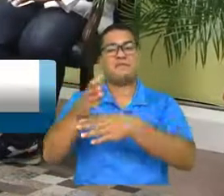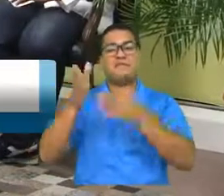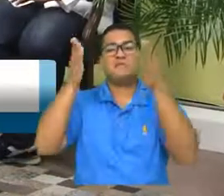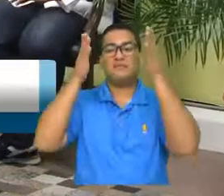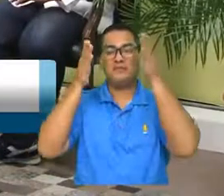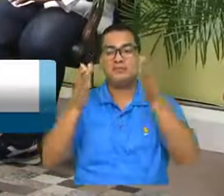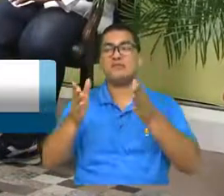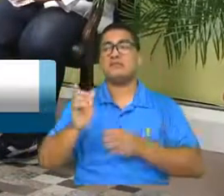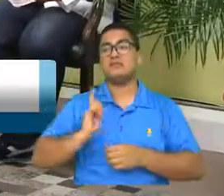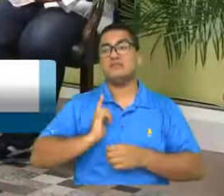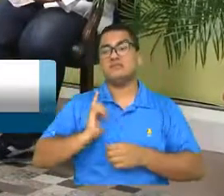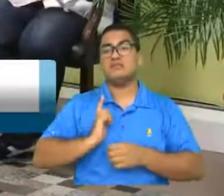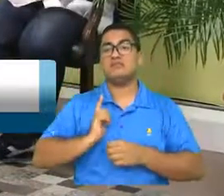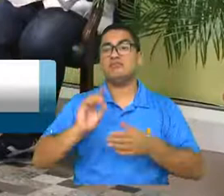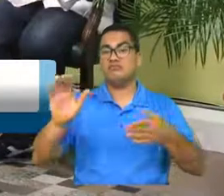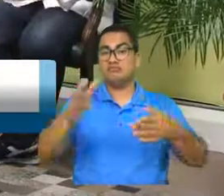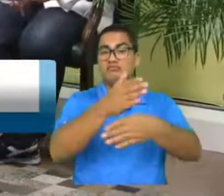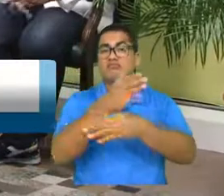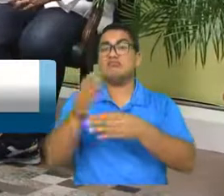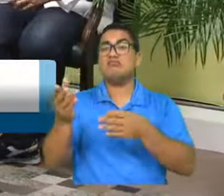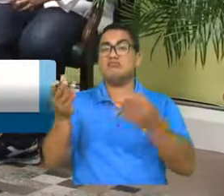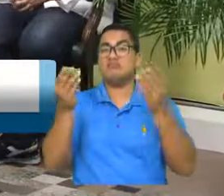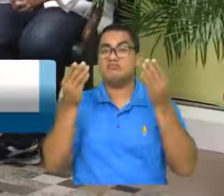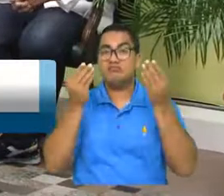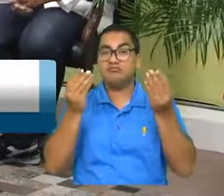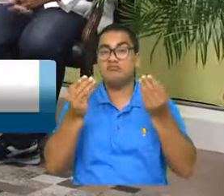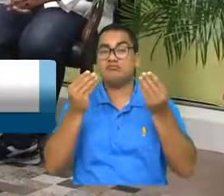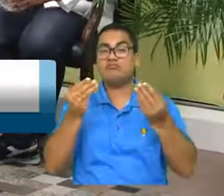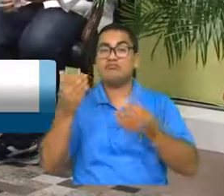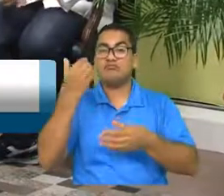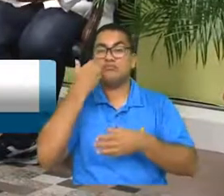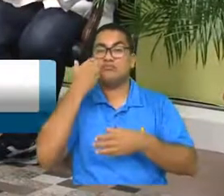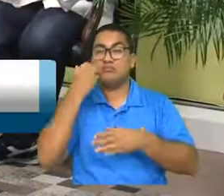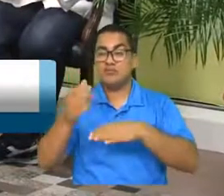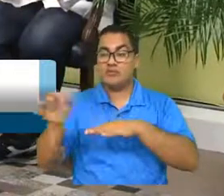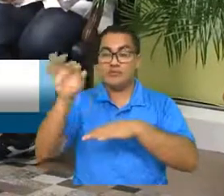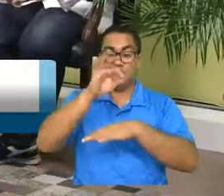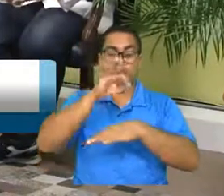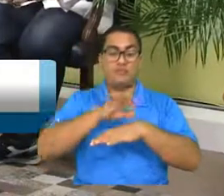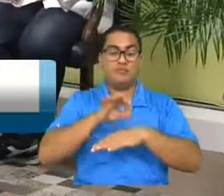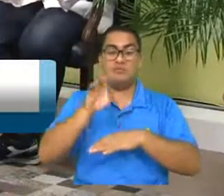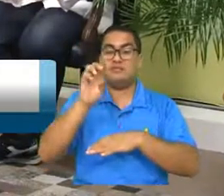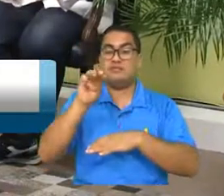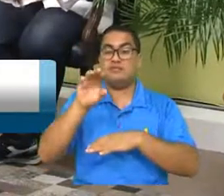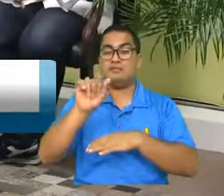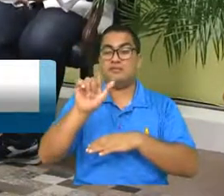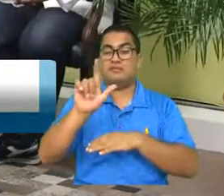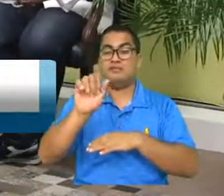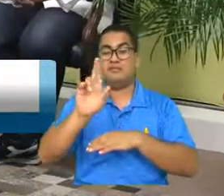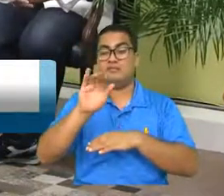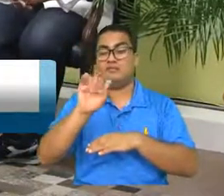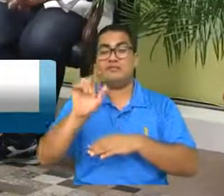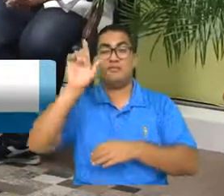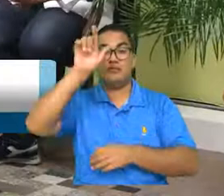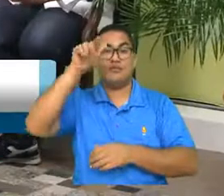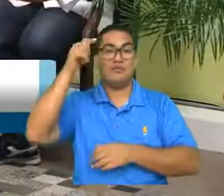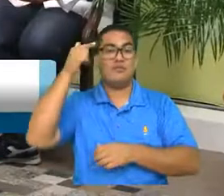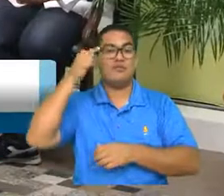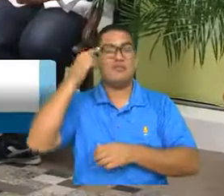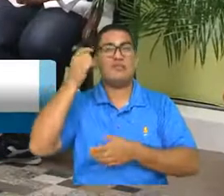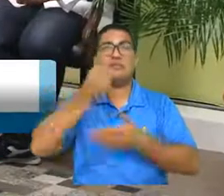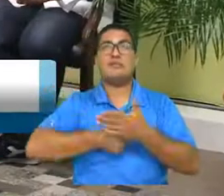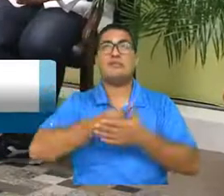hay zonas activas de transmisión y parte de los esfuerzos de nuestro gobierno es